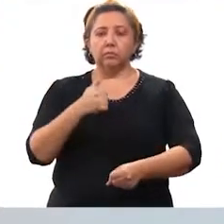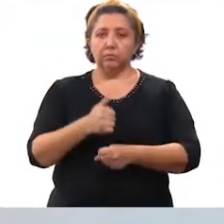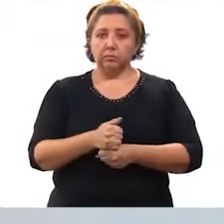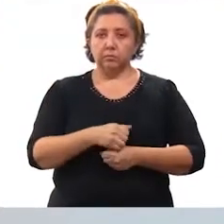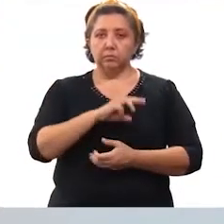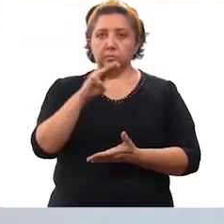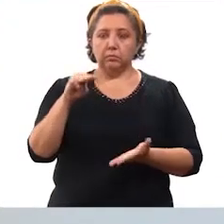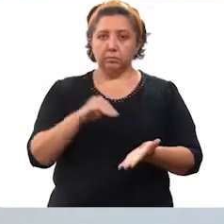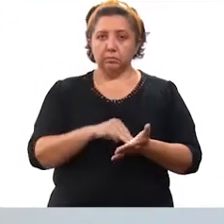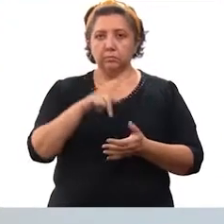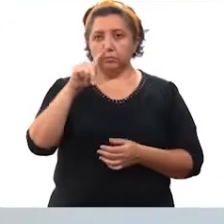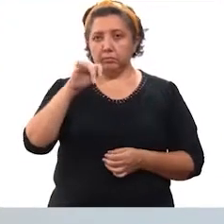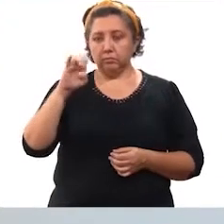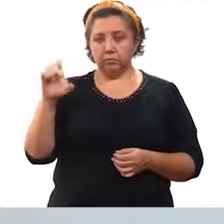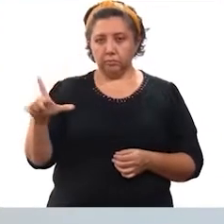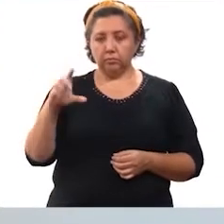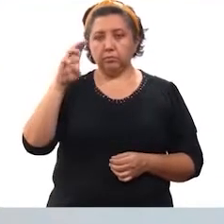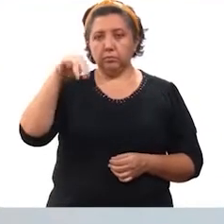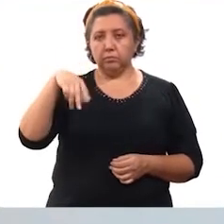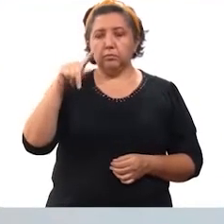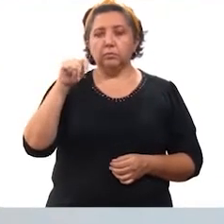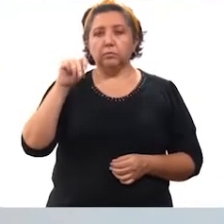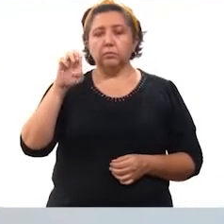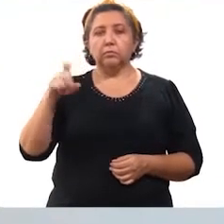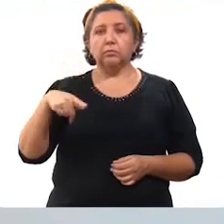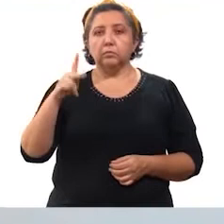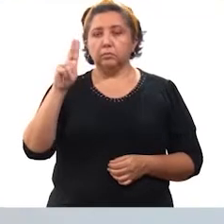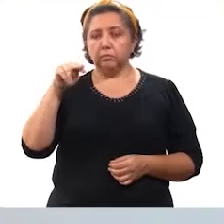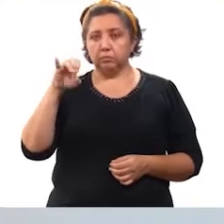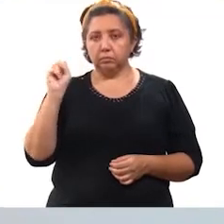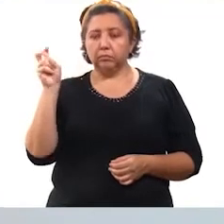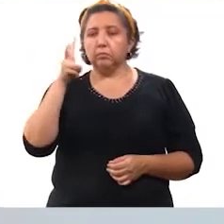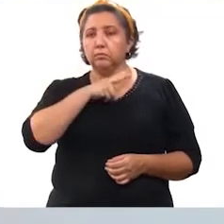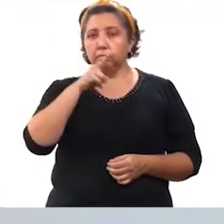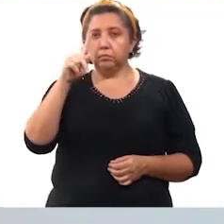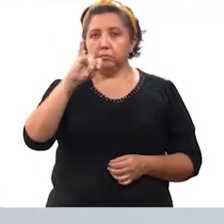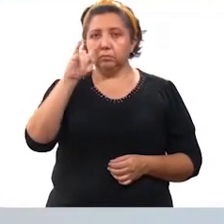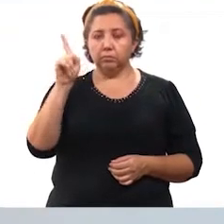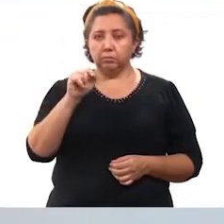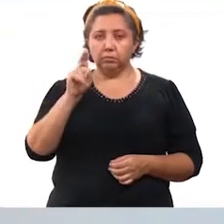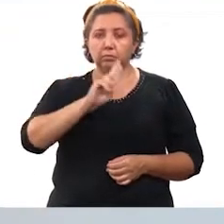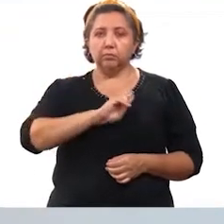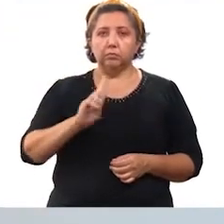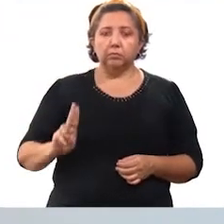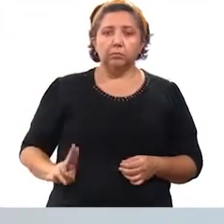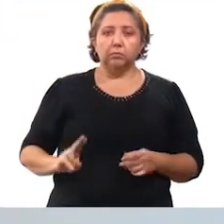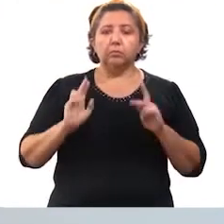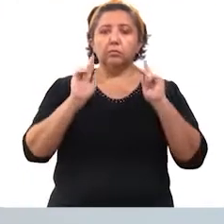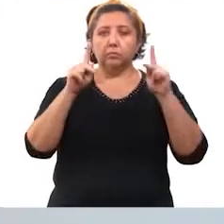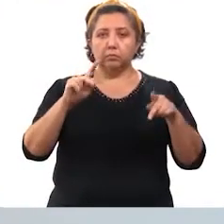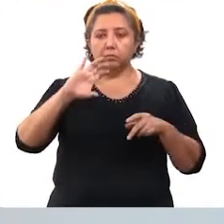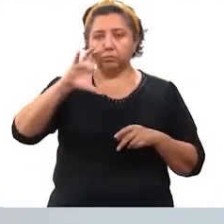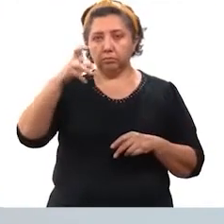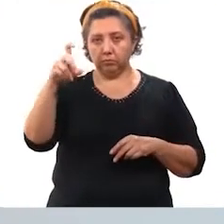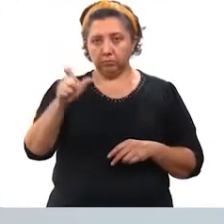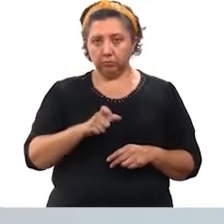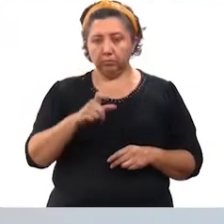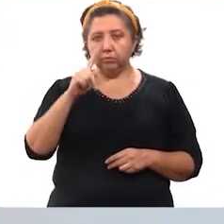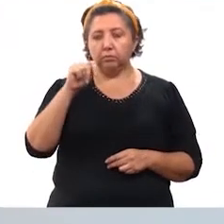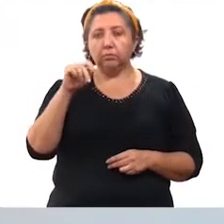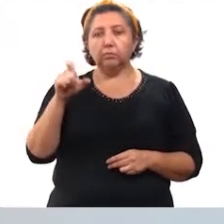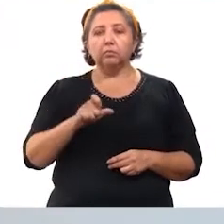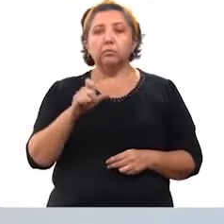de Mérida, Ticul, Motul, Junucmá, Canacín, Valladolid, Tizimín, Humán, Progreso, Chemash,